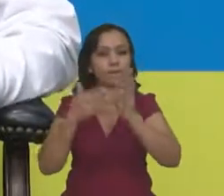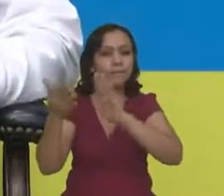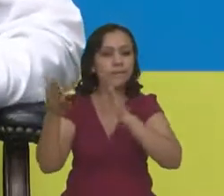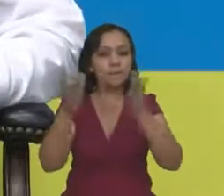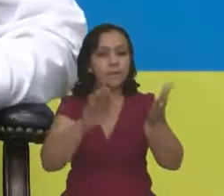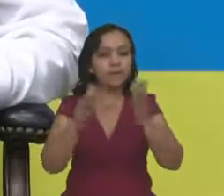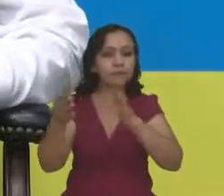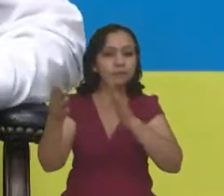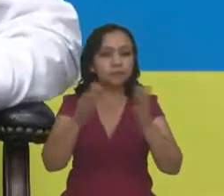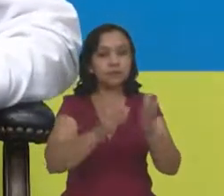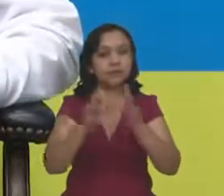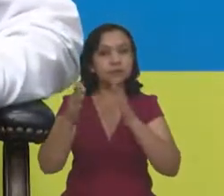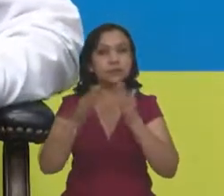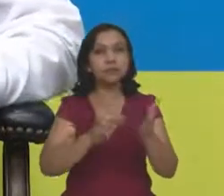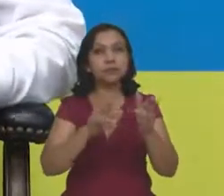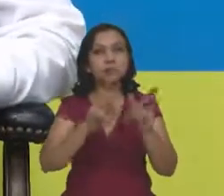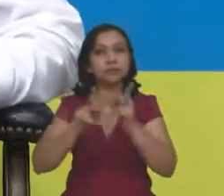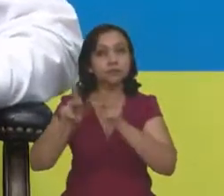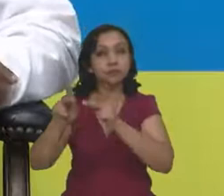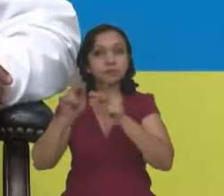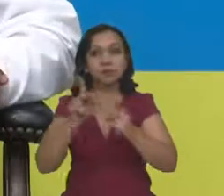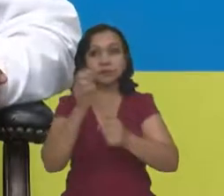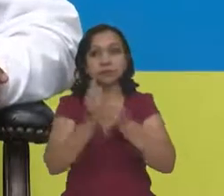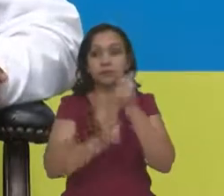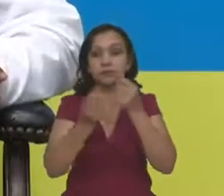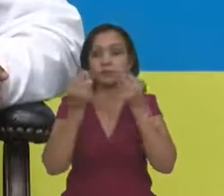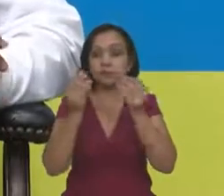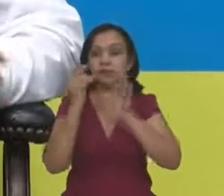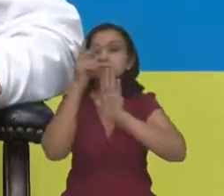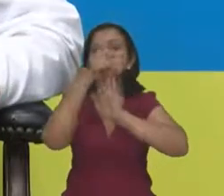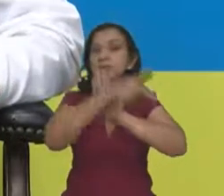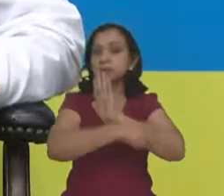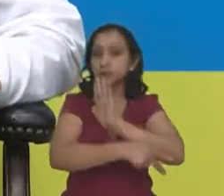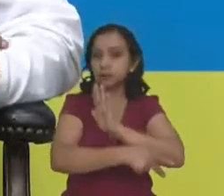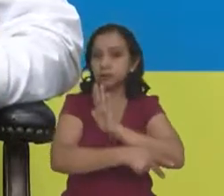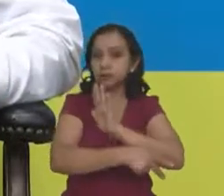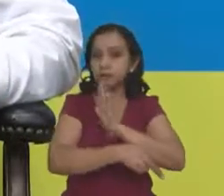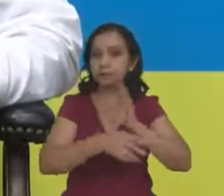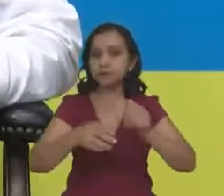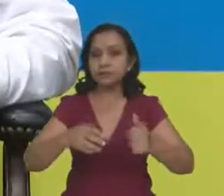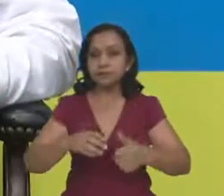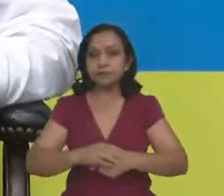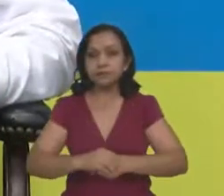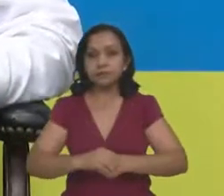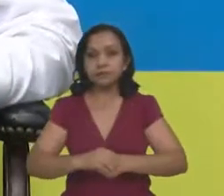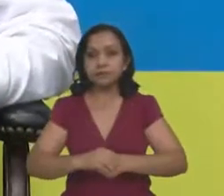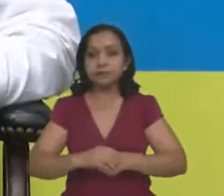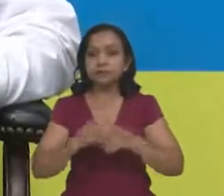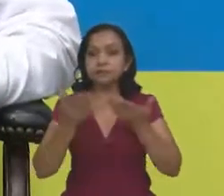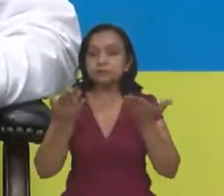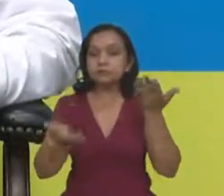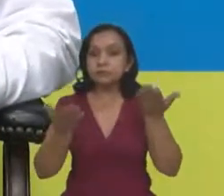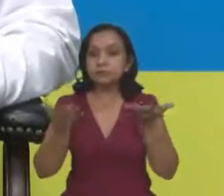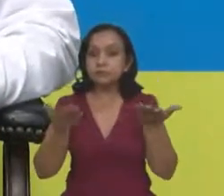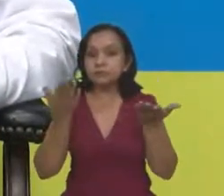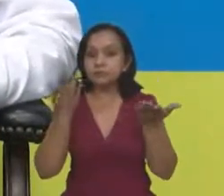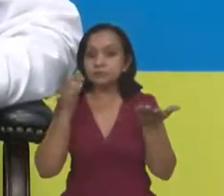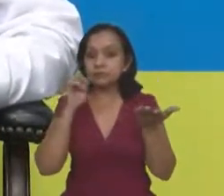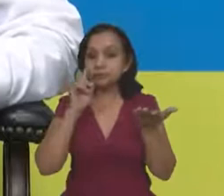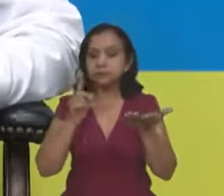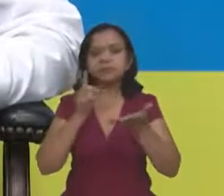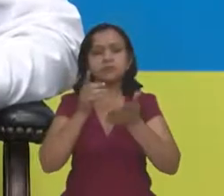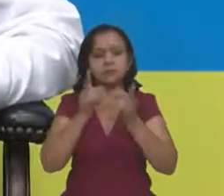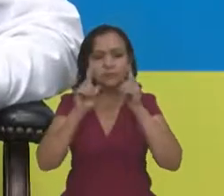coronavirus que está afectando pues un sinnúmero de países y que se previene con el